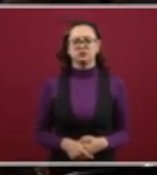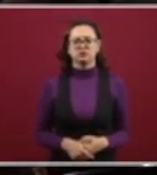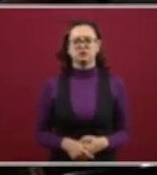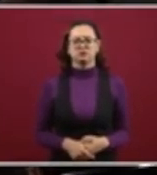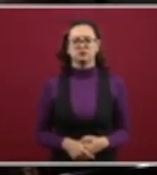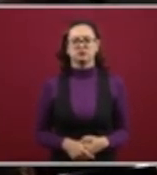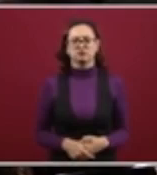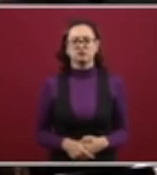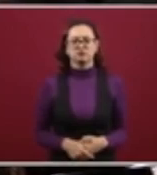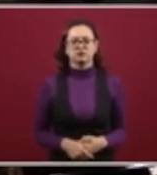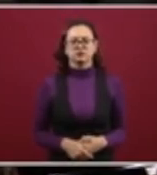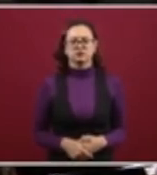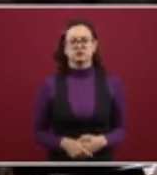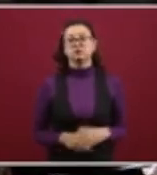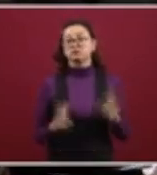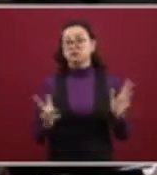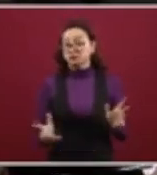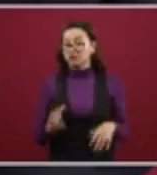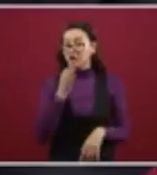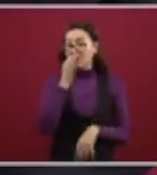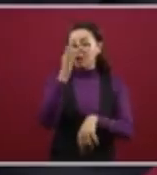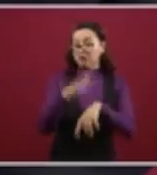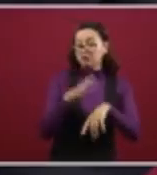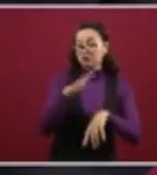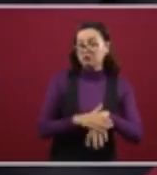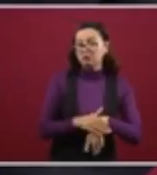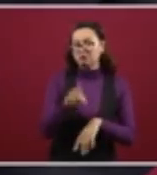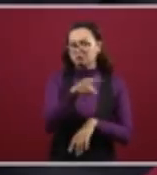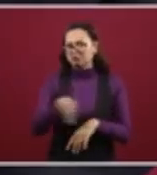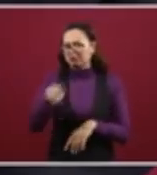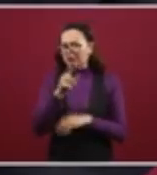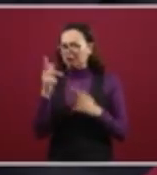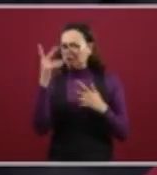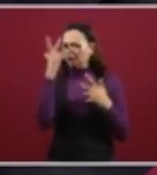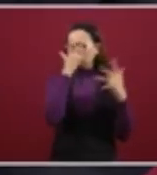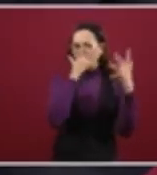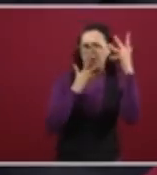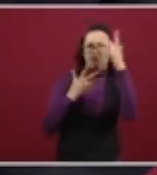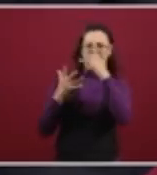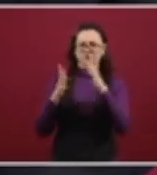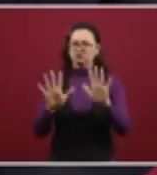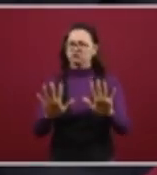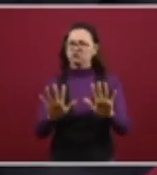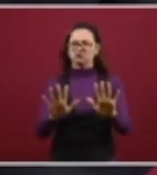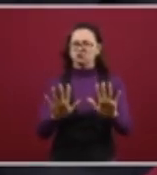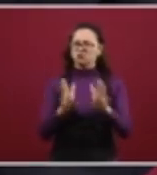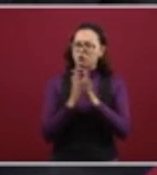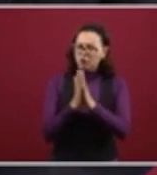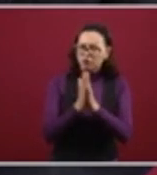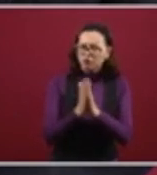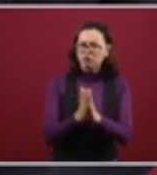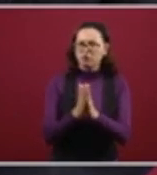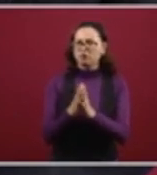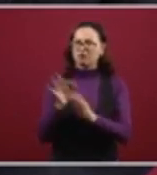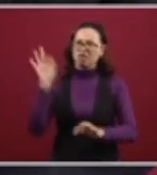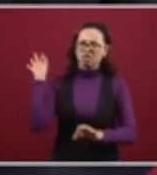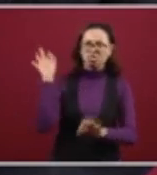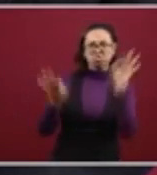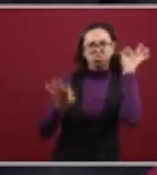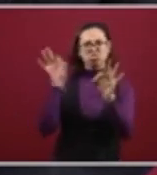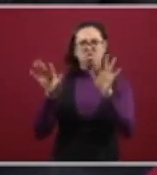se confundan y que no se dejen manipular